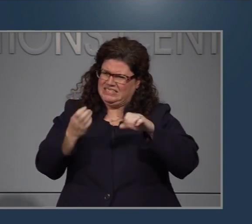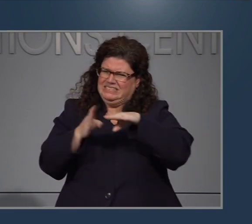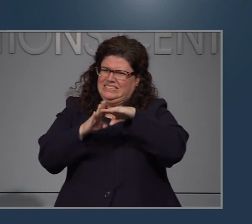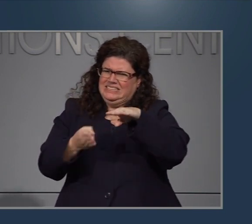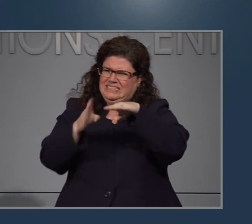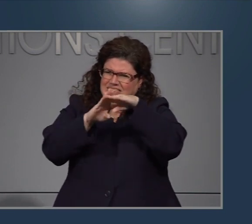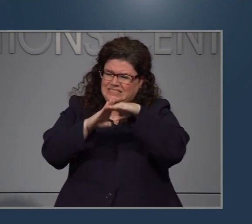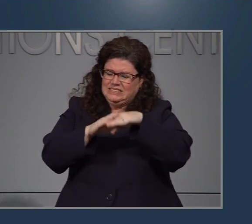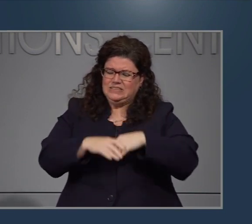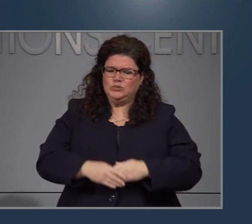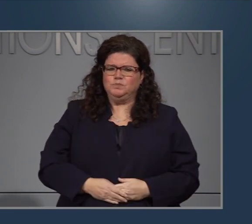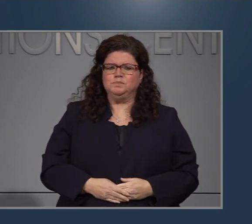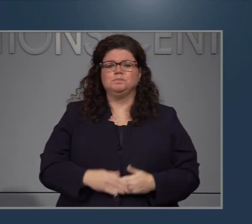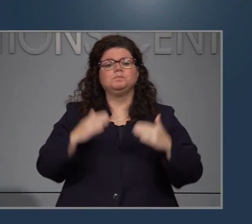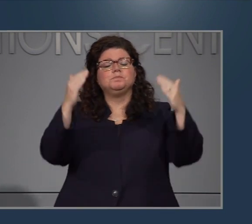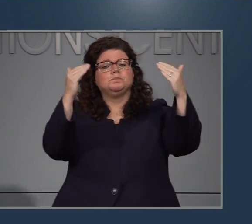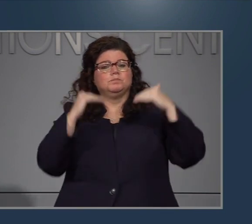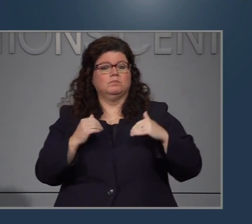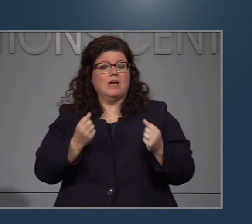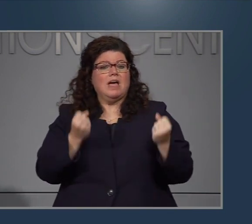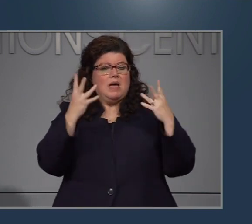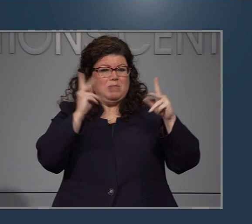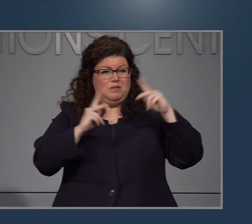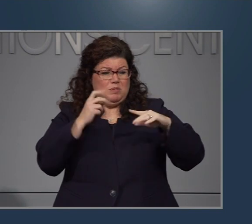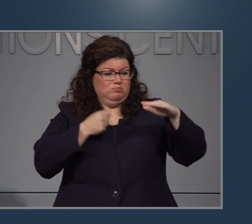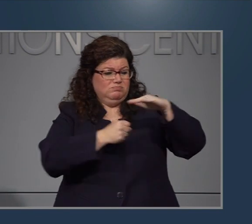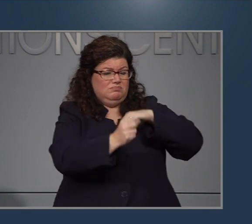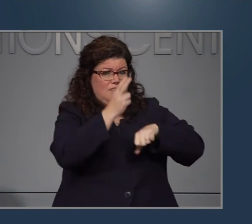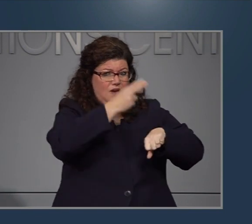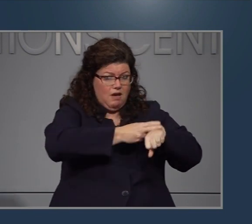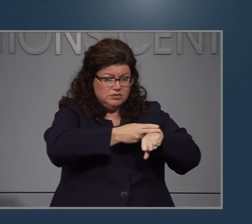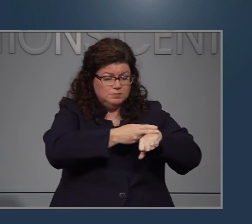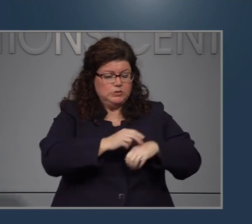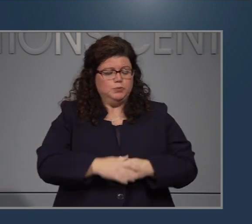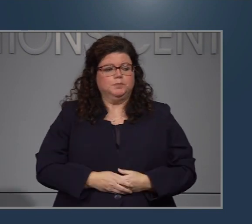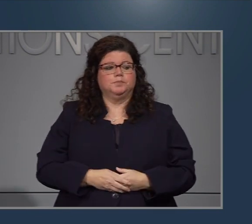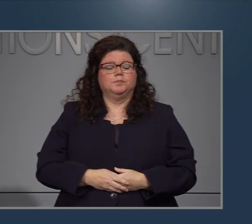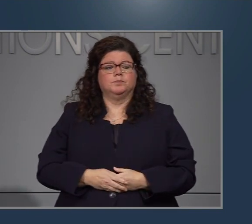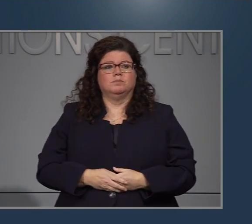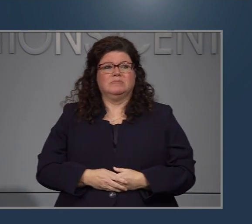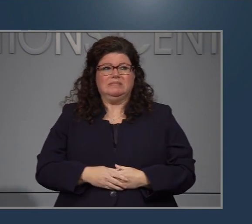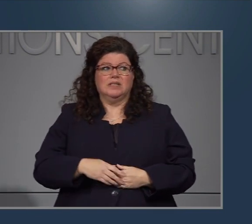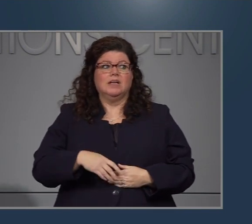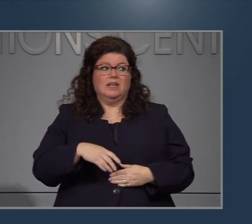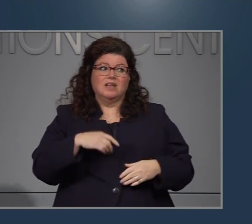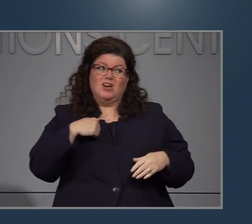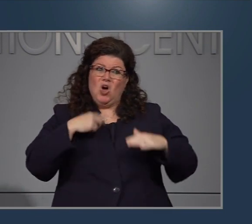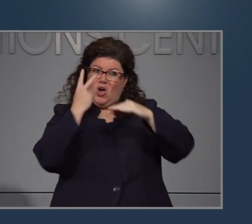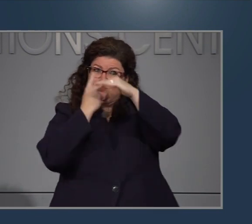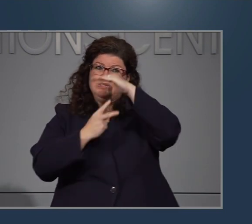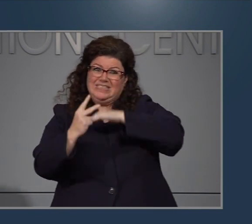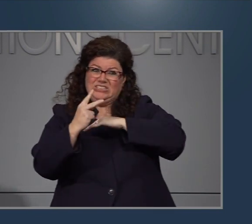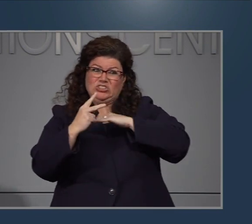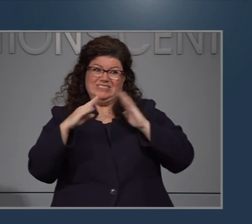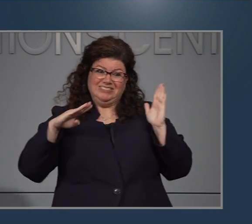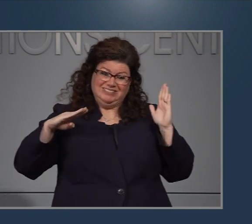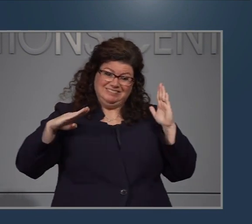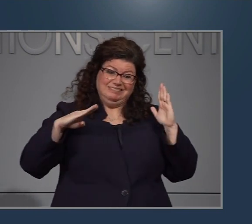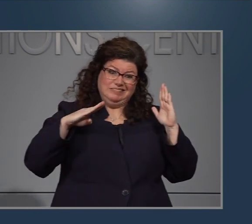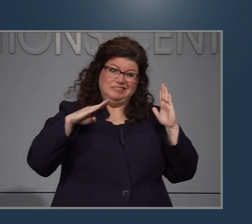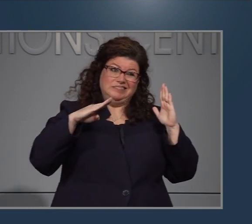las hospitalizaciones día tras día. La línea amarilla está mostrando que la trayectoria de hospitalizaciones